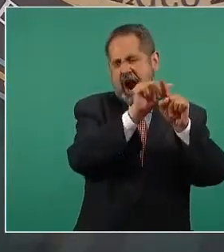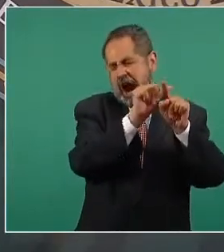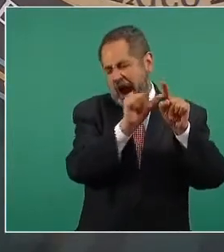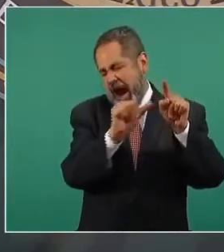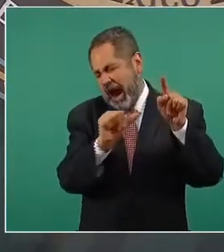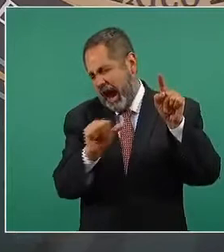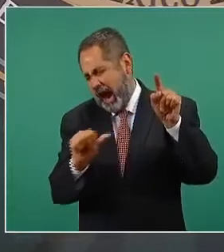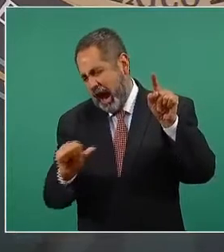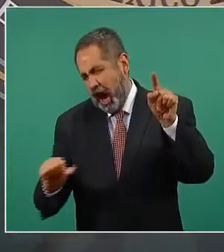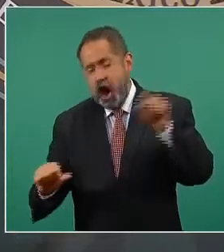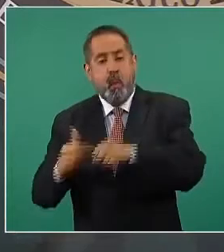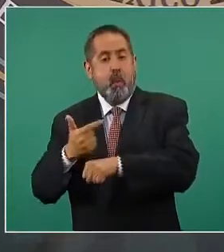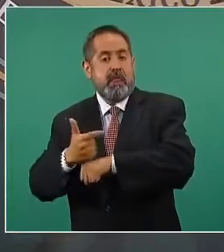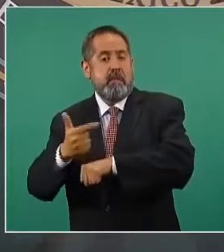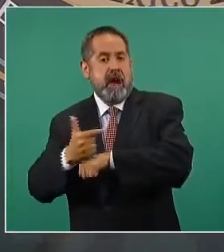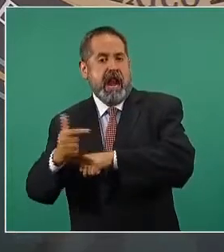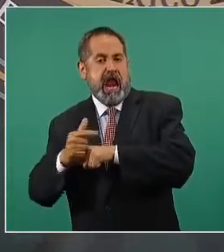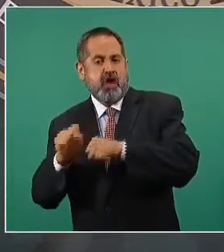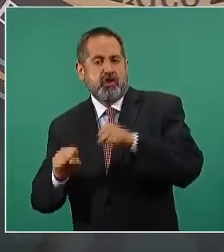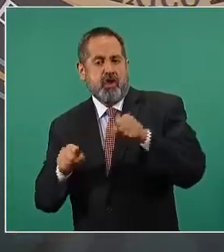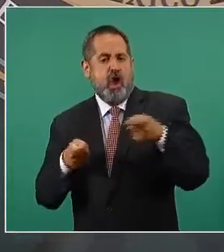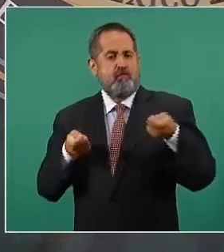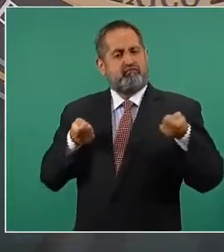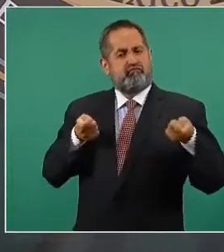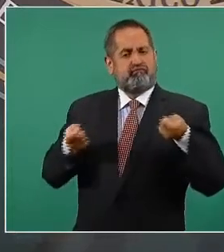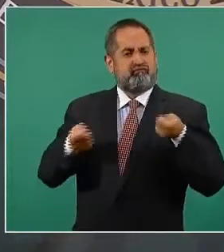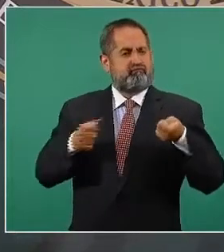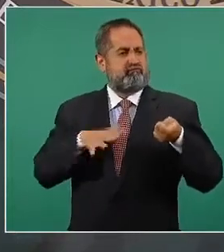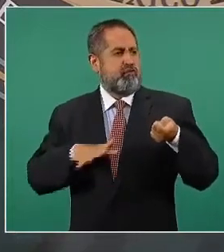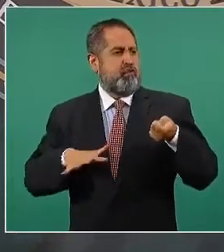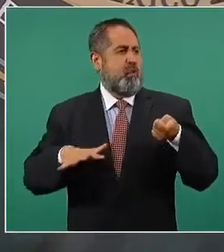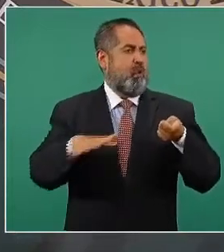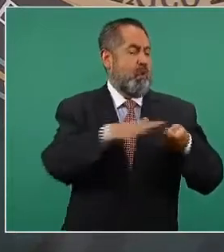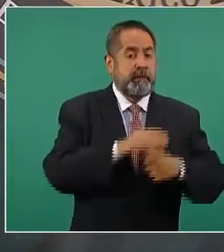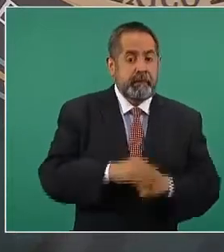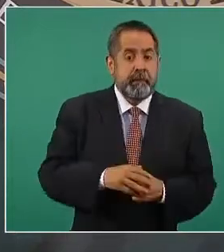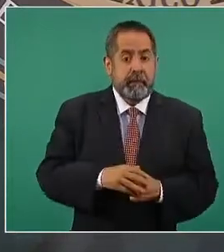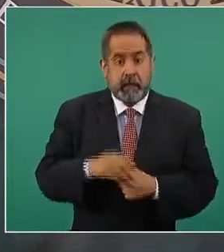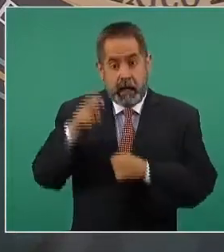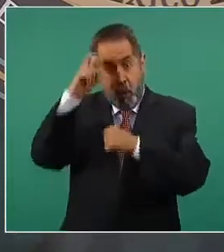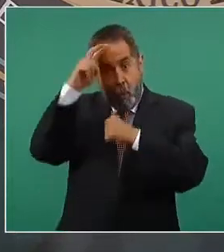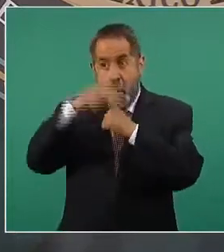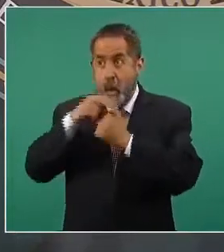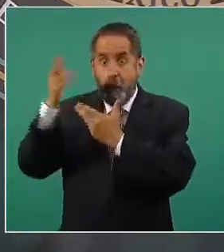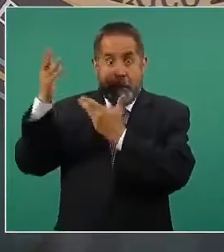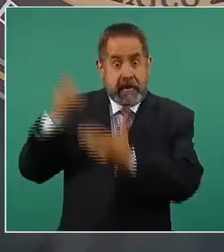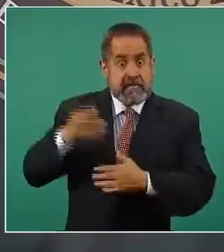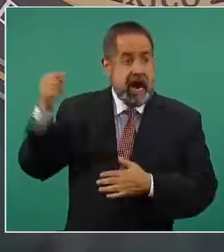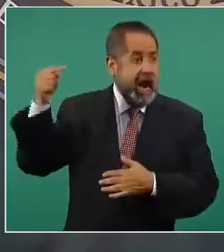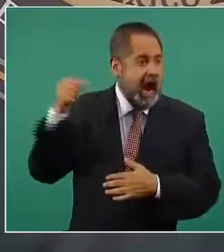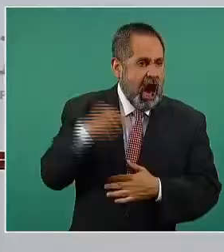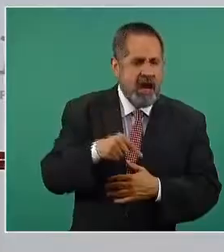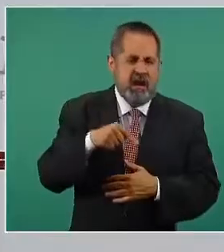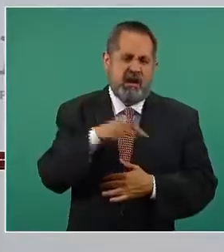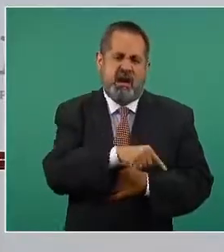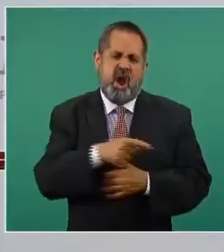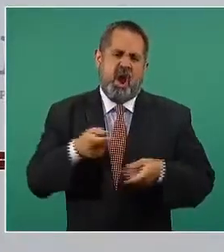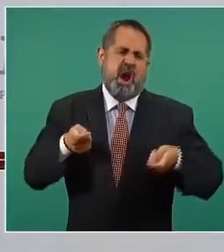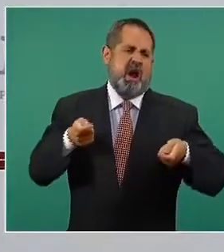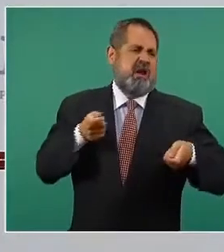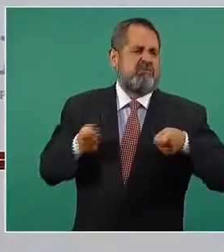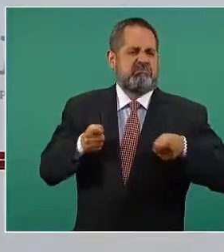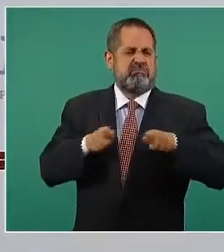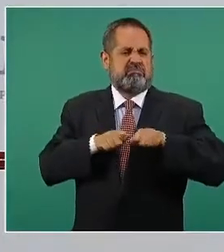Guatemala, y a la llegada de los europeos se encontraba en plena expansión.